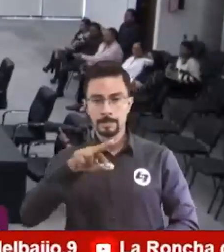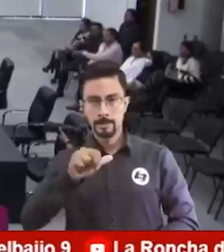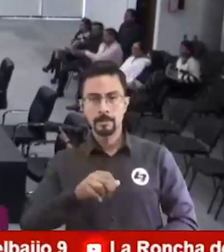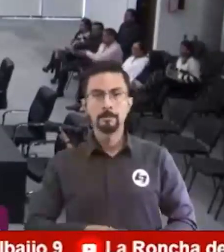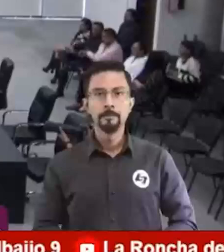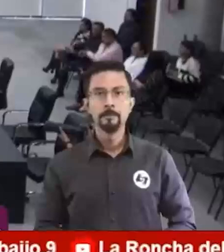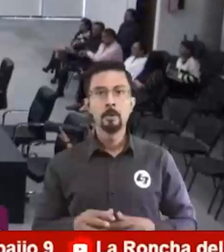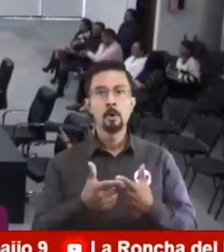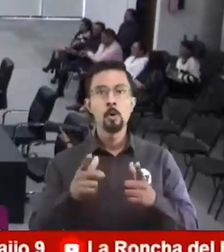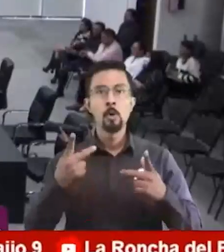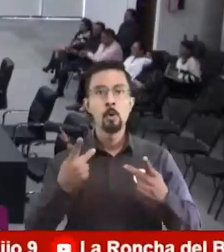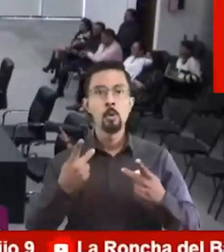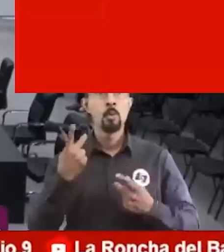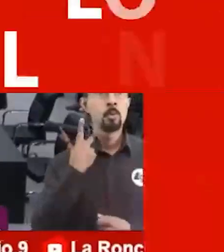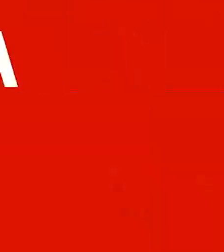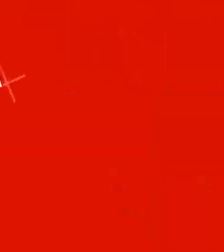García hitron